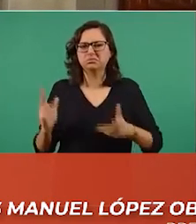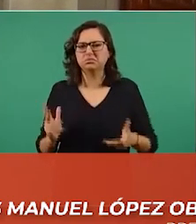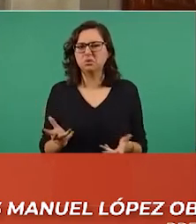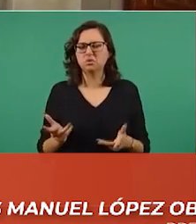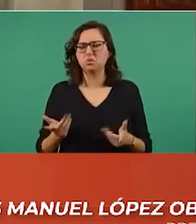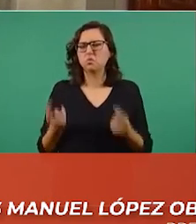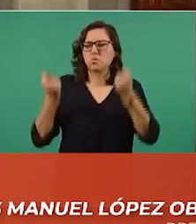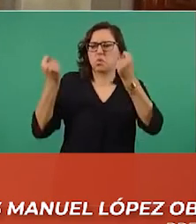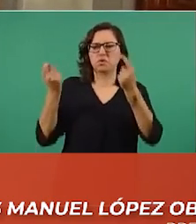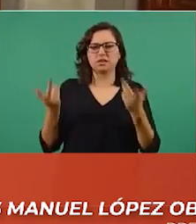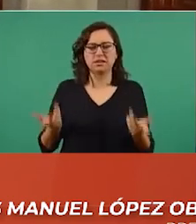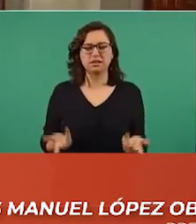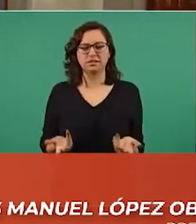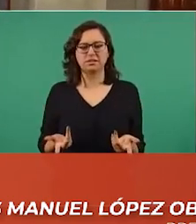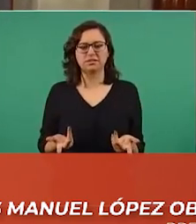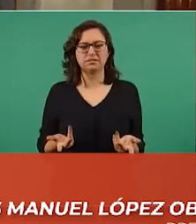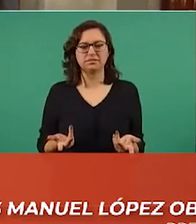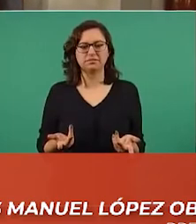y que no le afectaba.